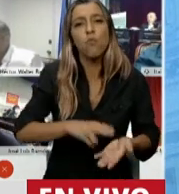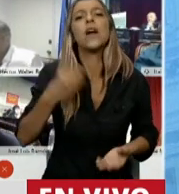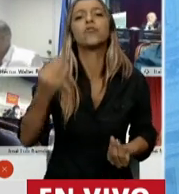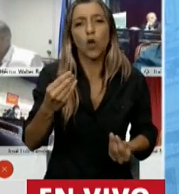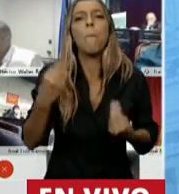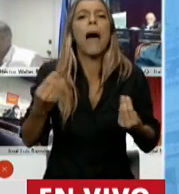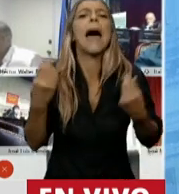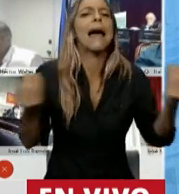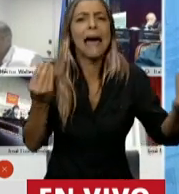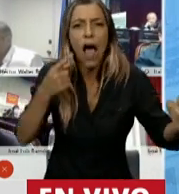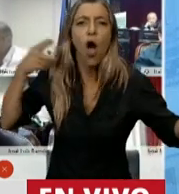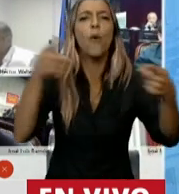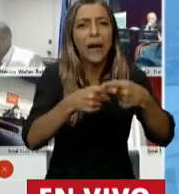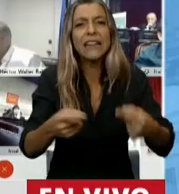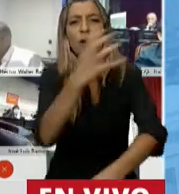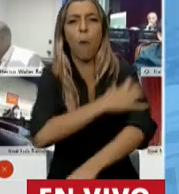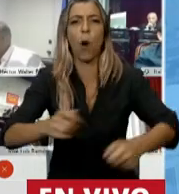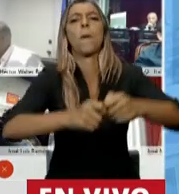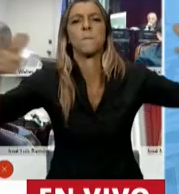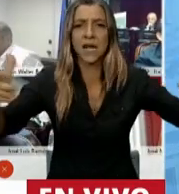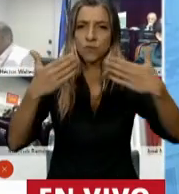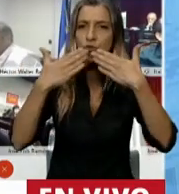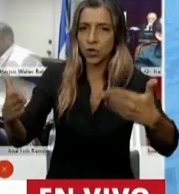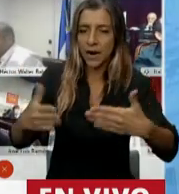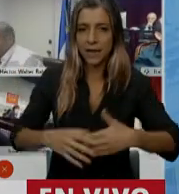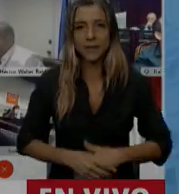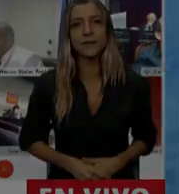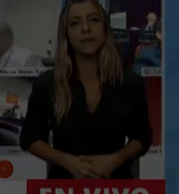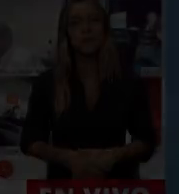pobreza en la Argentina, señor presidente. Muchas gracias. Gracias, diputado.